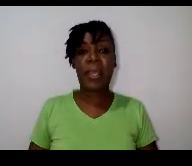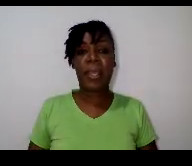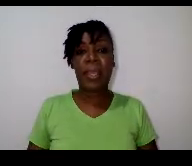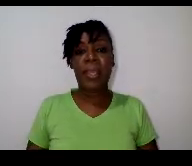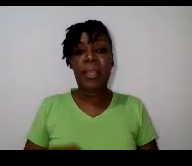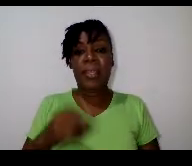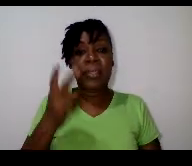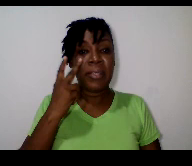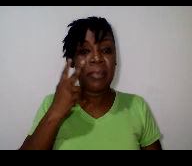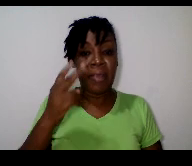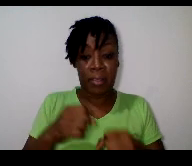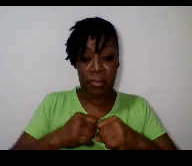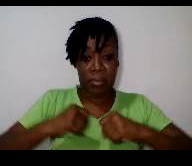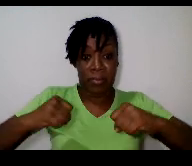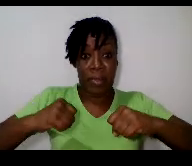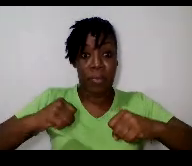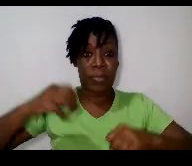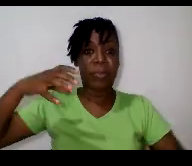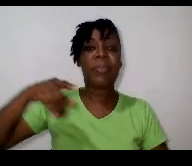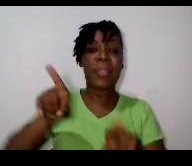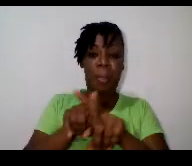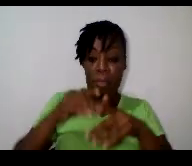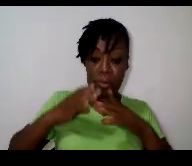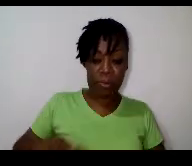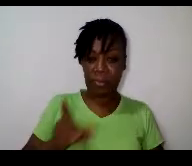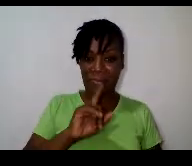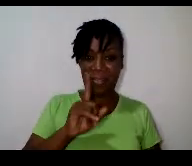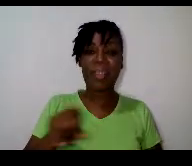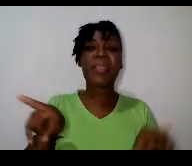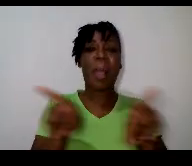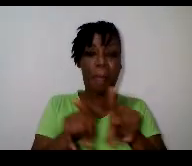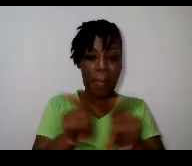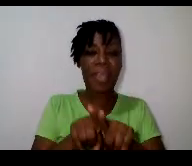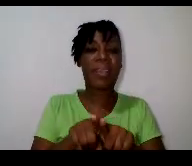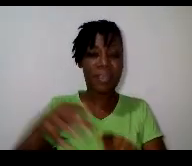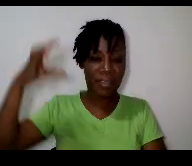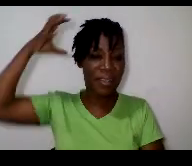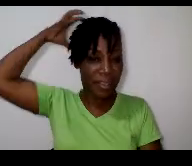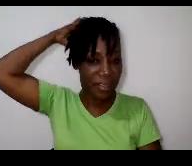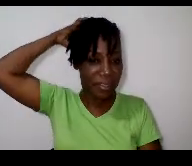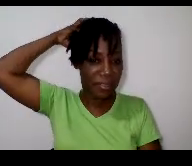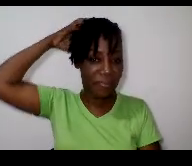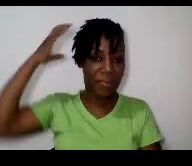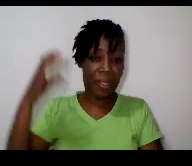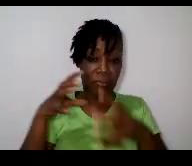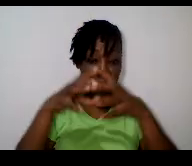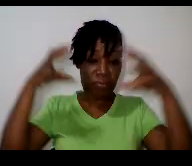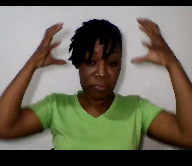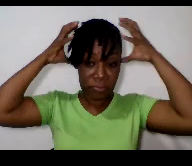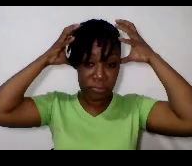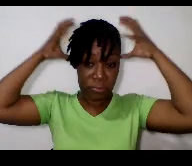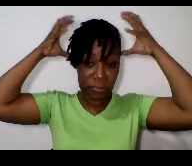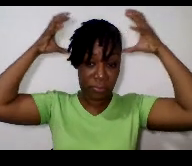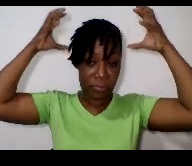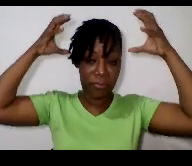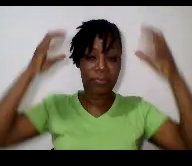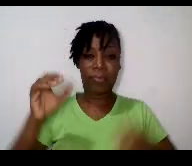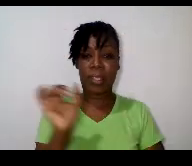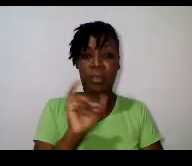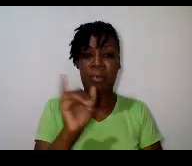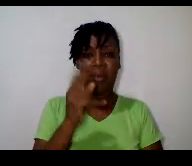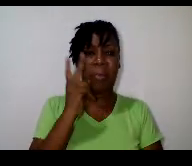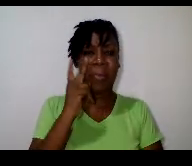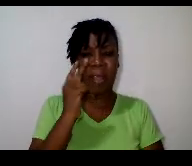cerebro. Entonces, a corto plazo, posiblemente vamos a ver a niños con dificultades para aprender, más irritables,